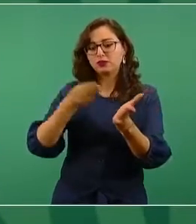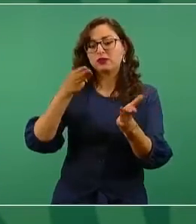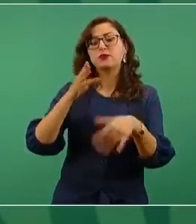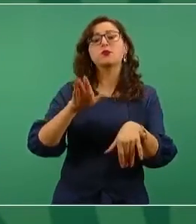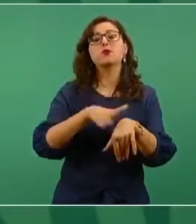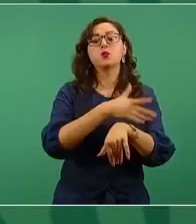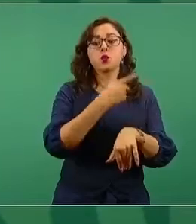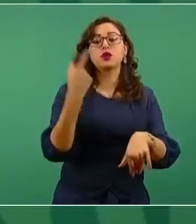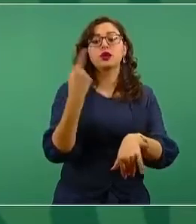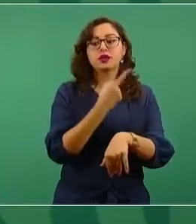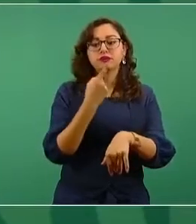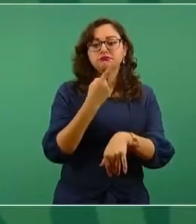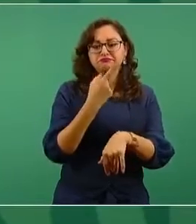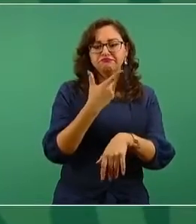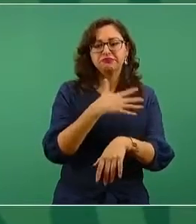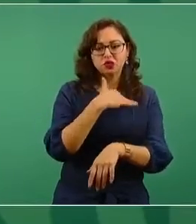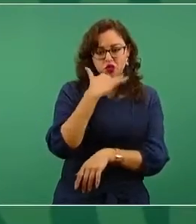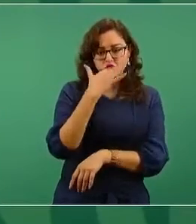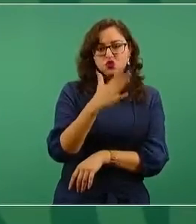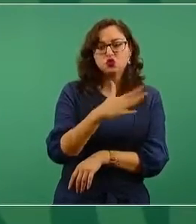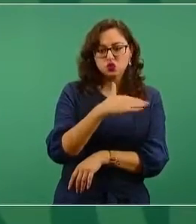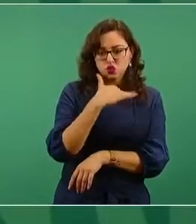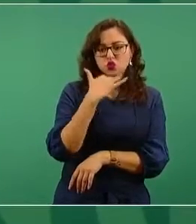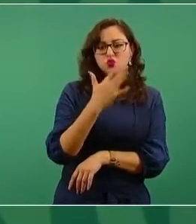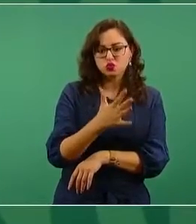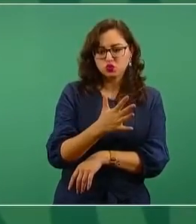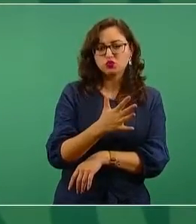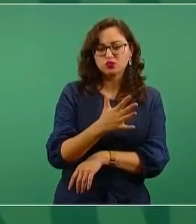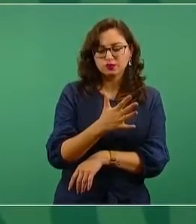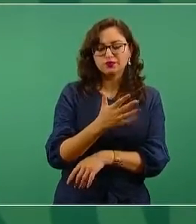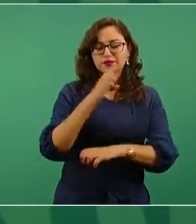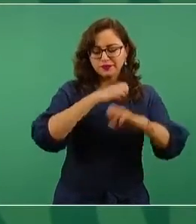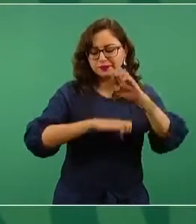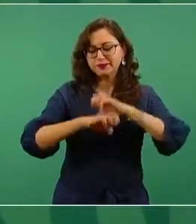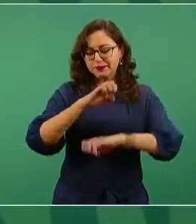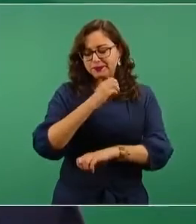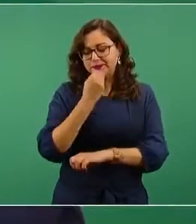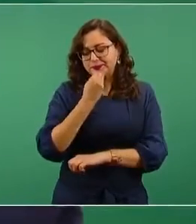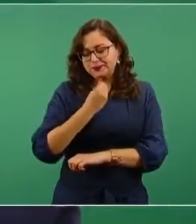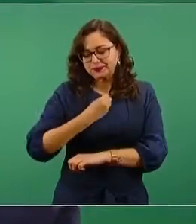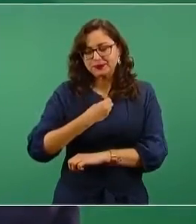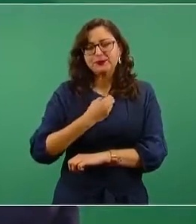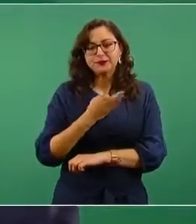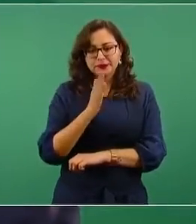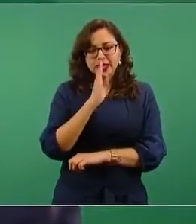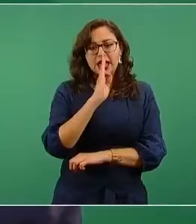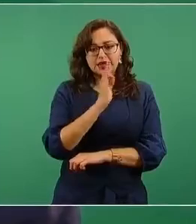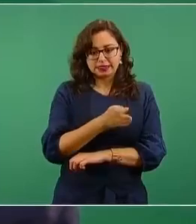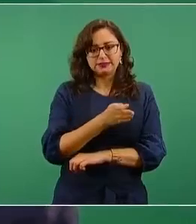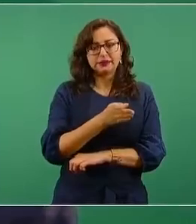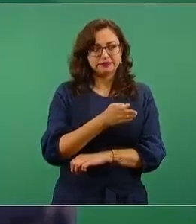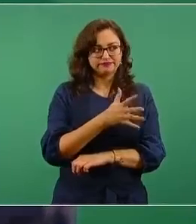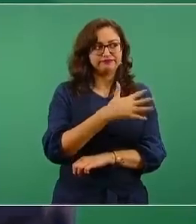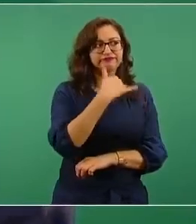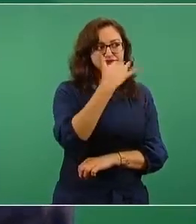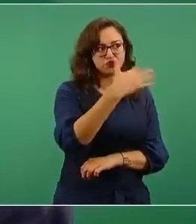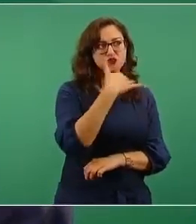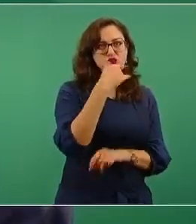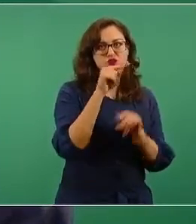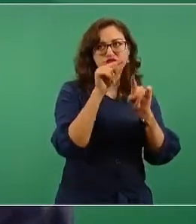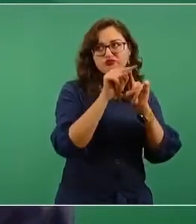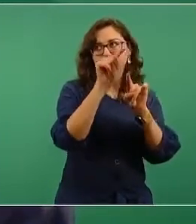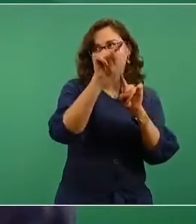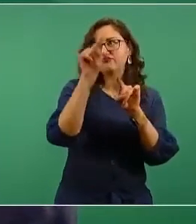de corrupción cometidos por la empresa, reconocidos por la empresa en algunos países,